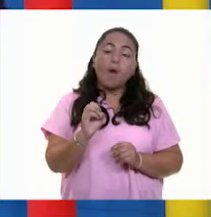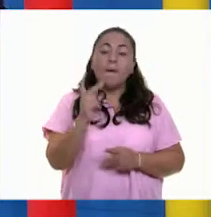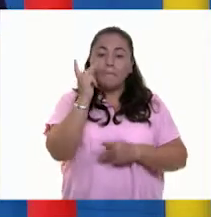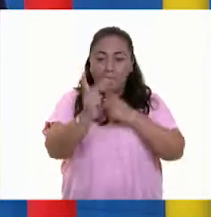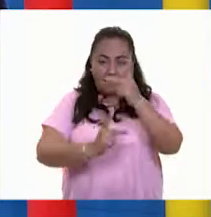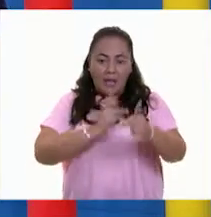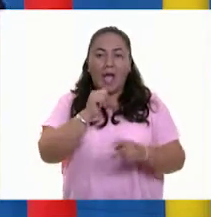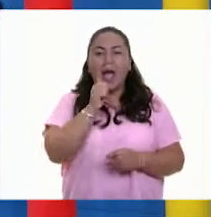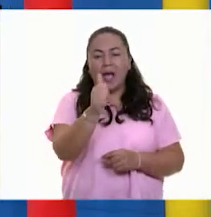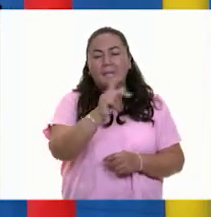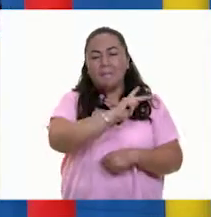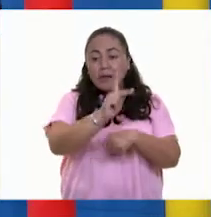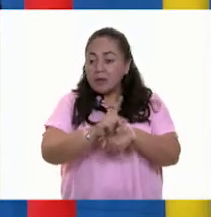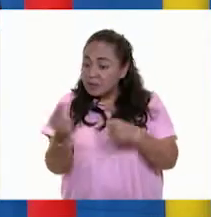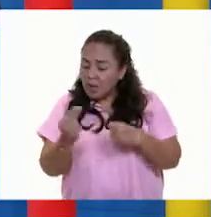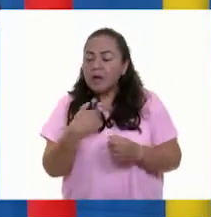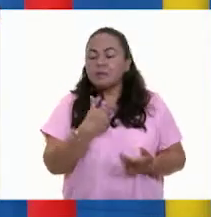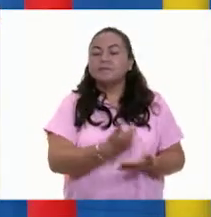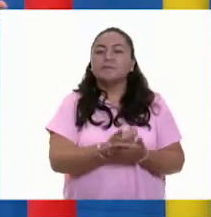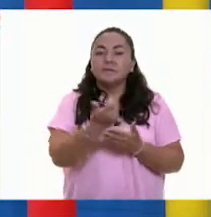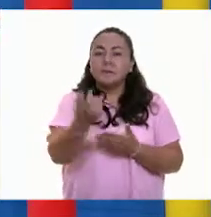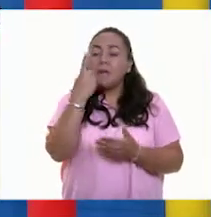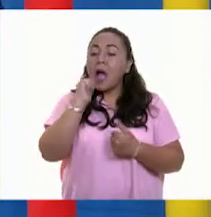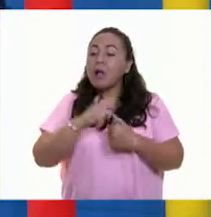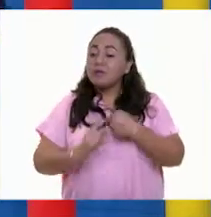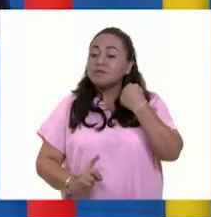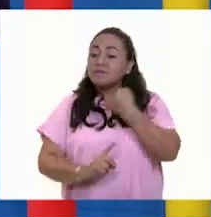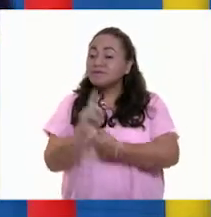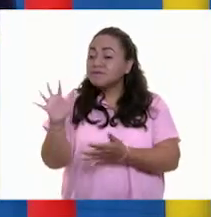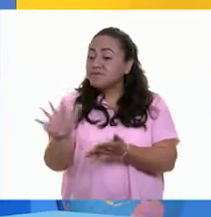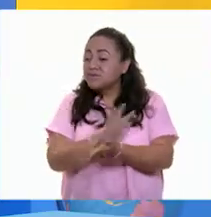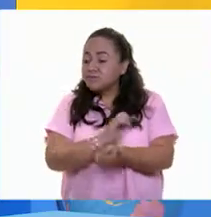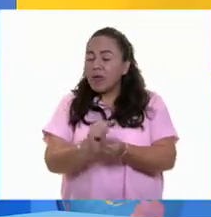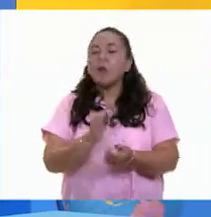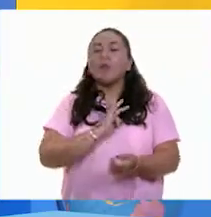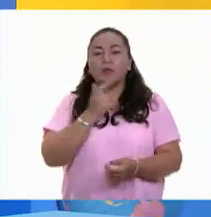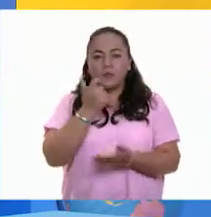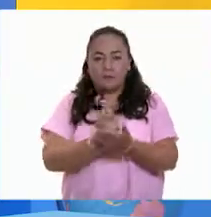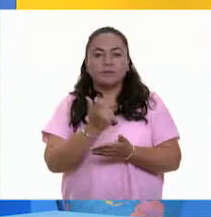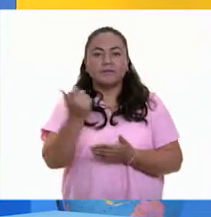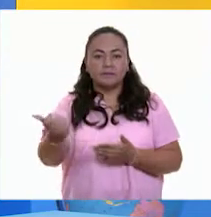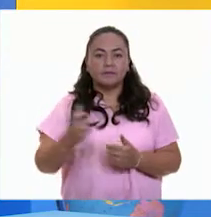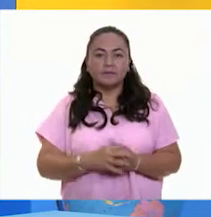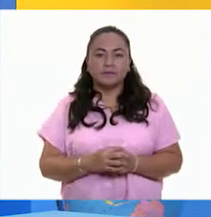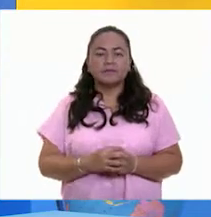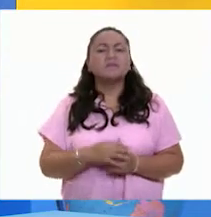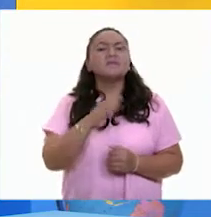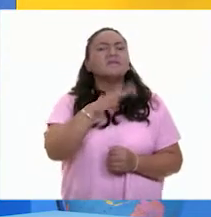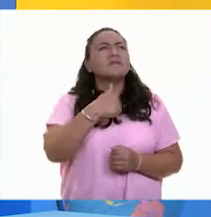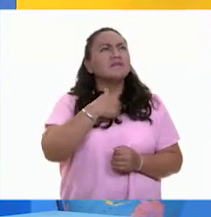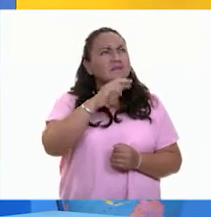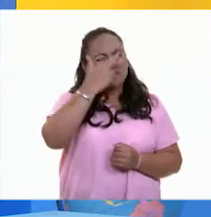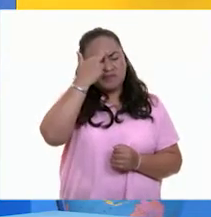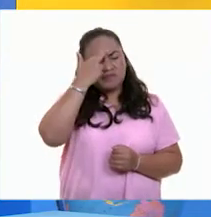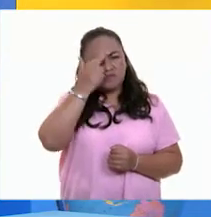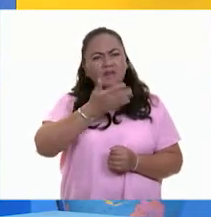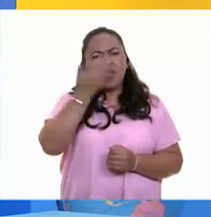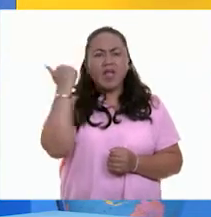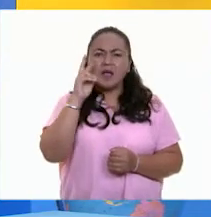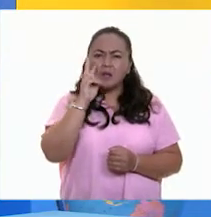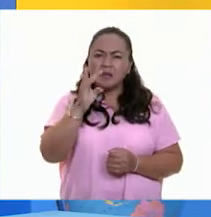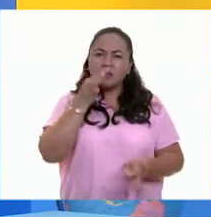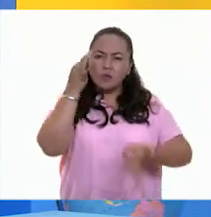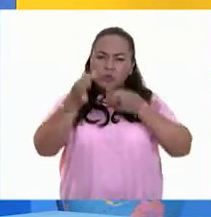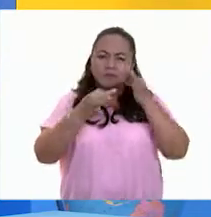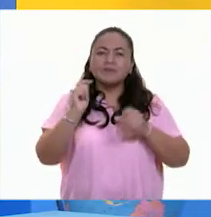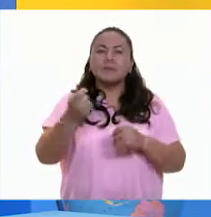a los países que lo requieran para enfrentar algún desastre. Ahora que lo menciona, maestra, recuerdo que he visto en las noticias que